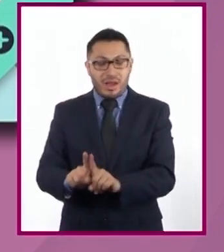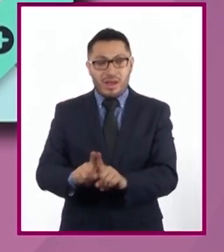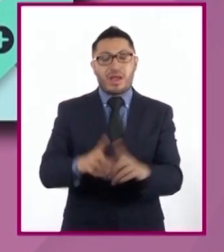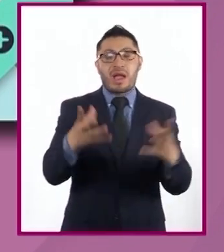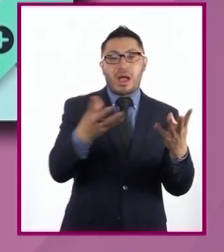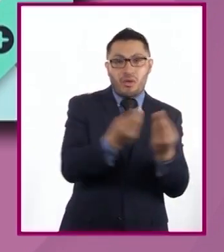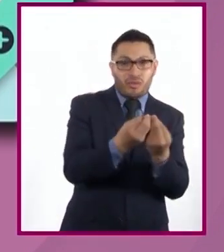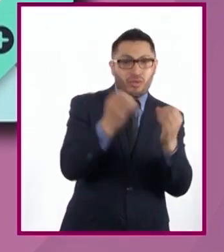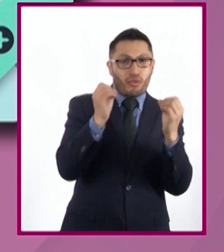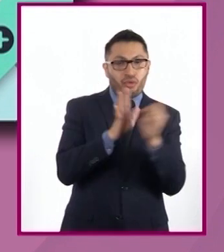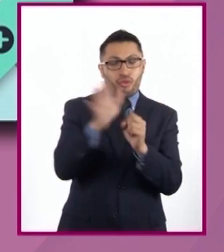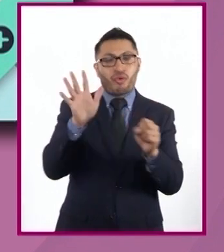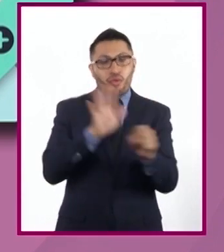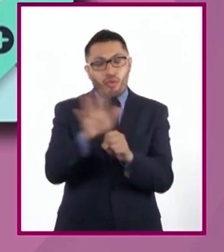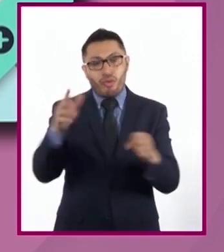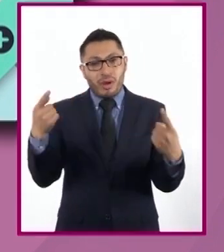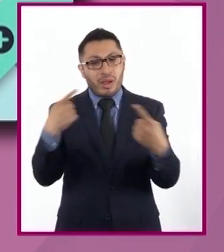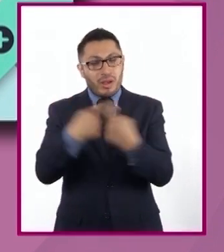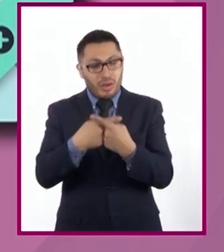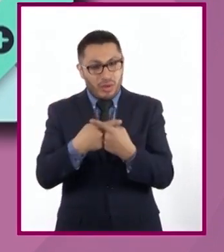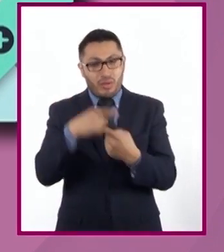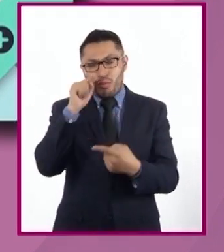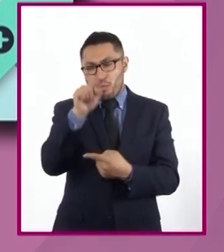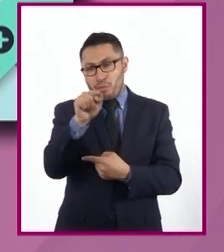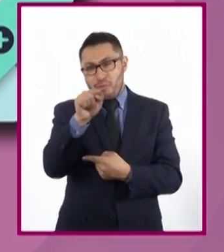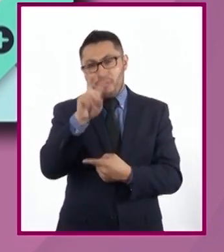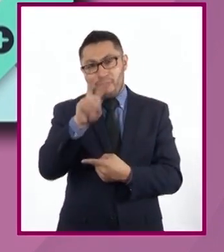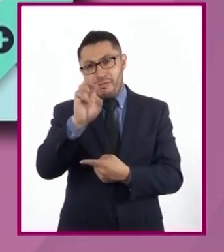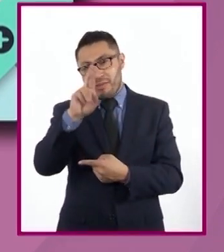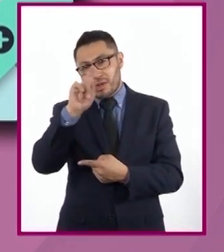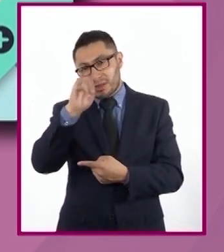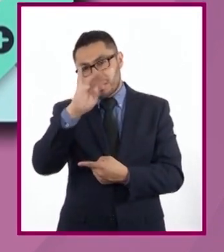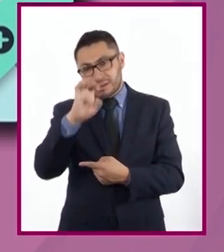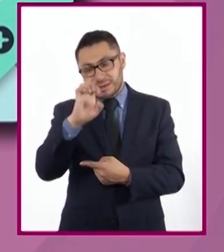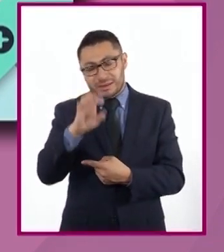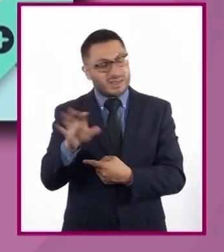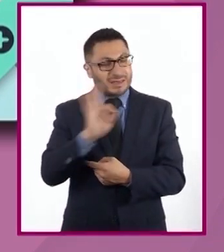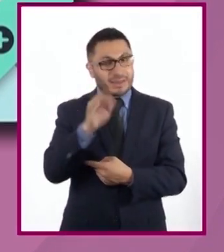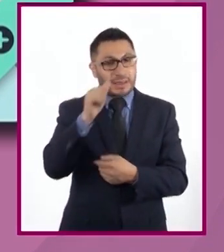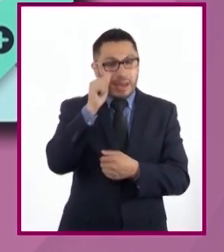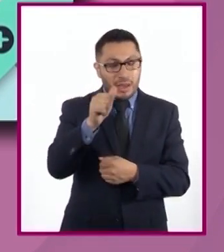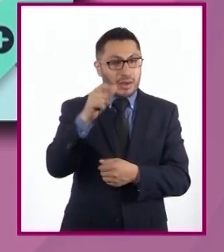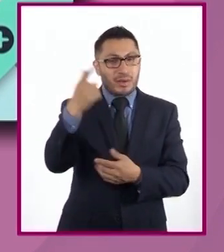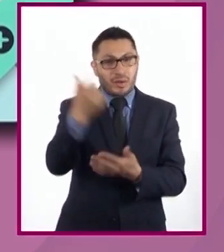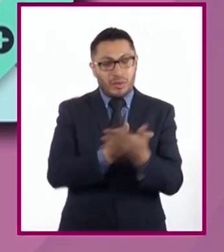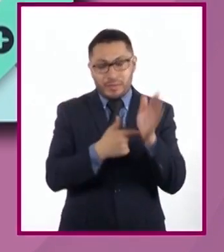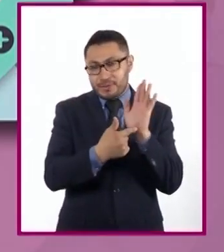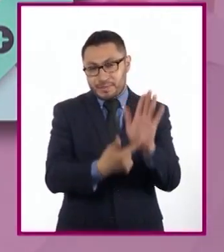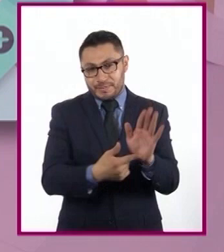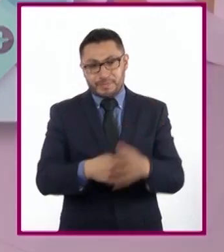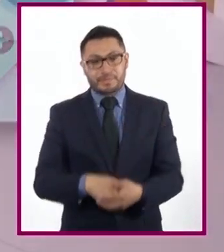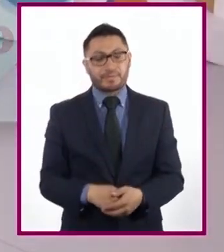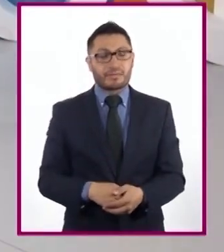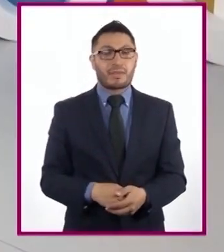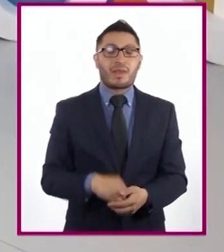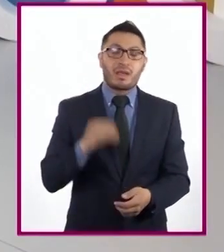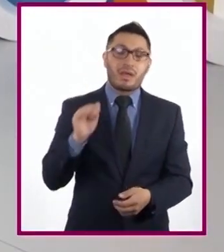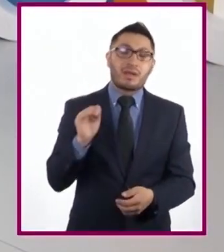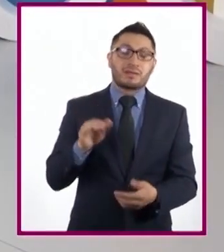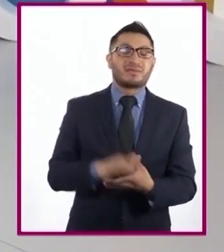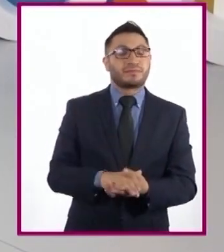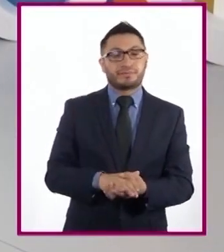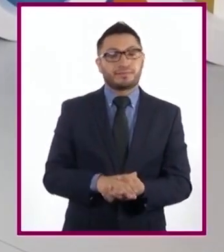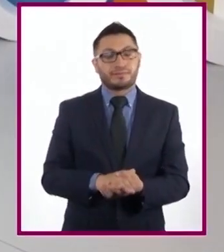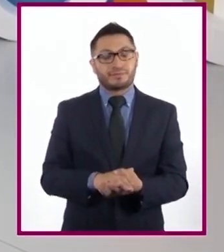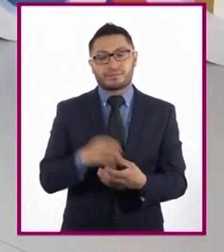vértice. Si prestaron atención, tendríamos la siguiente lista ordenada. Profesor Carlos,